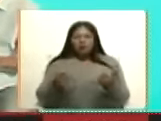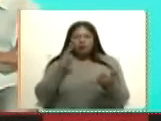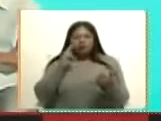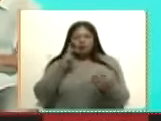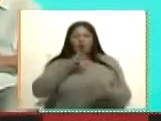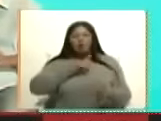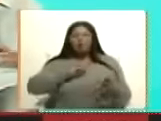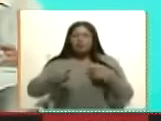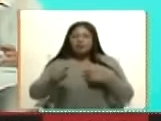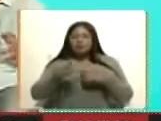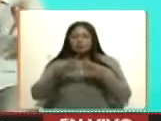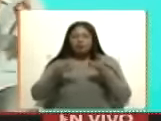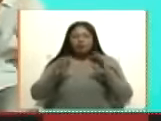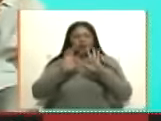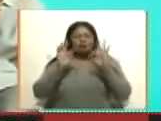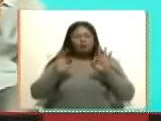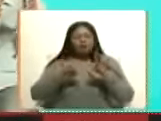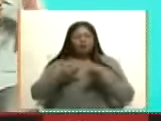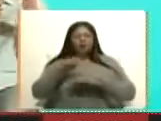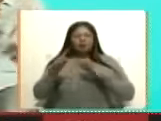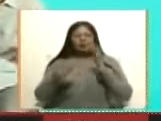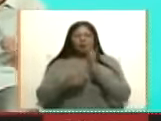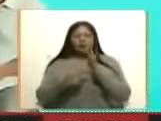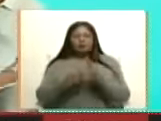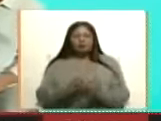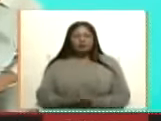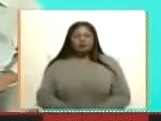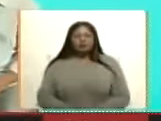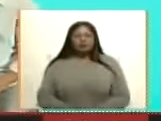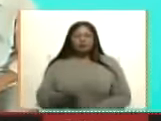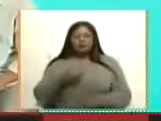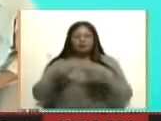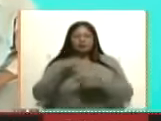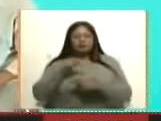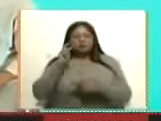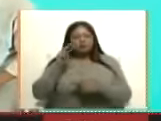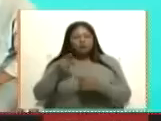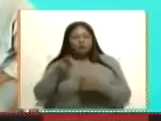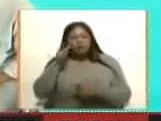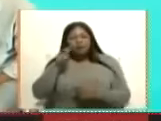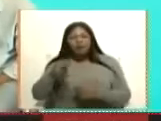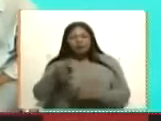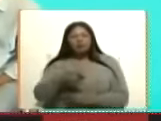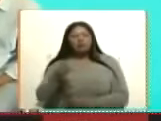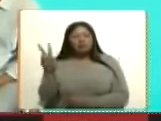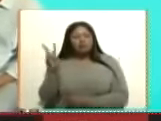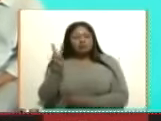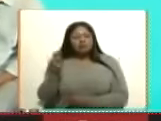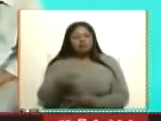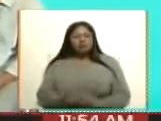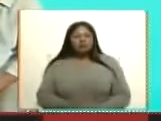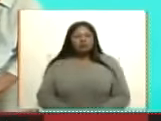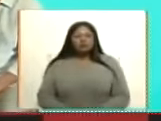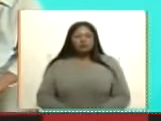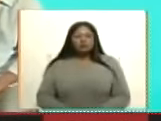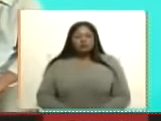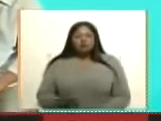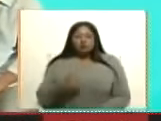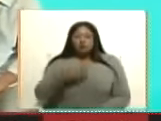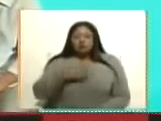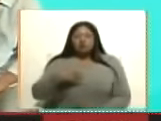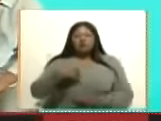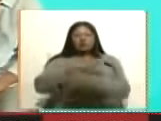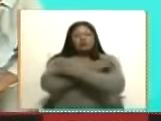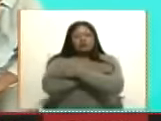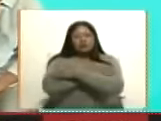obedecer de manera absoluta el mandato que ha dado el pueblo venezolano yo Quiero felicitar a